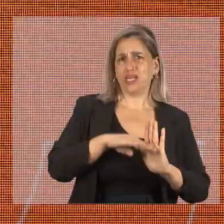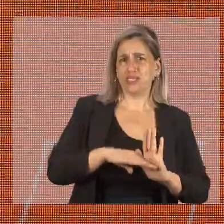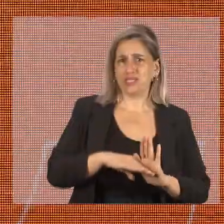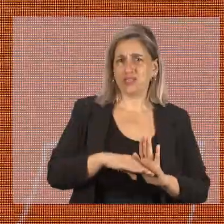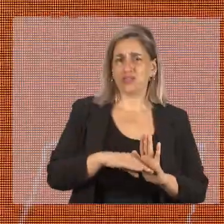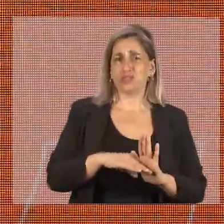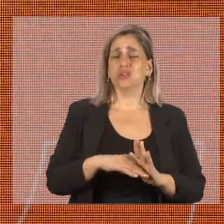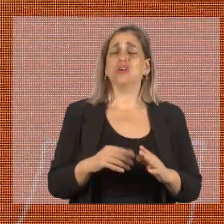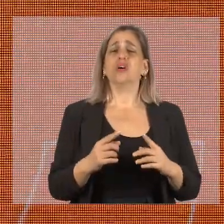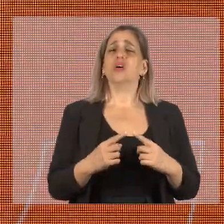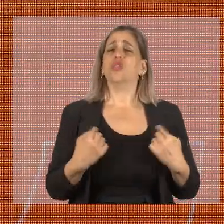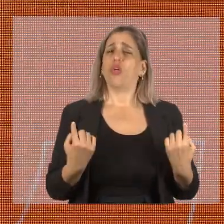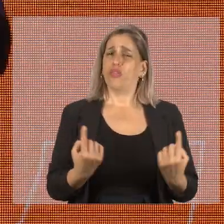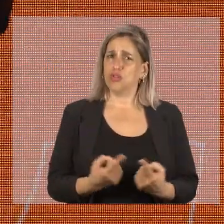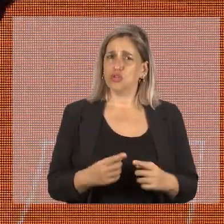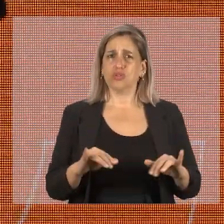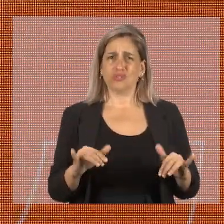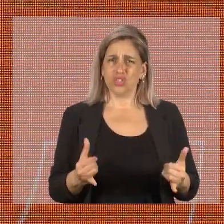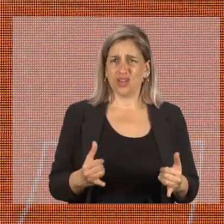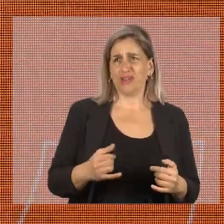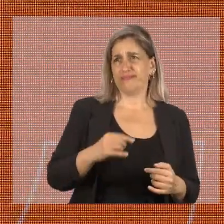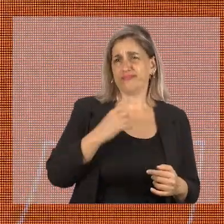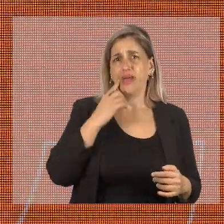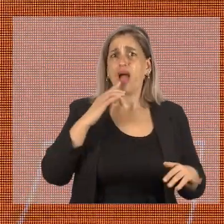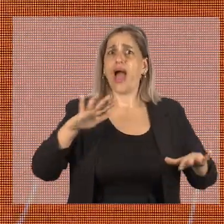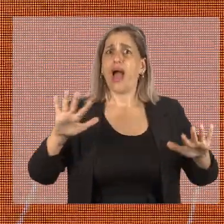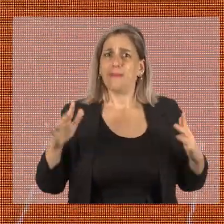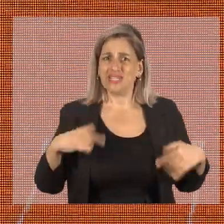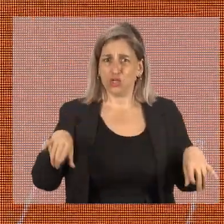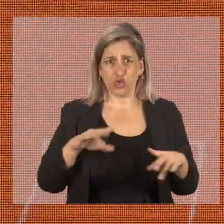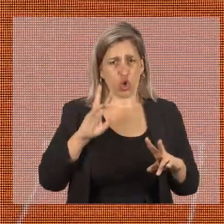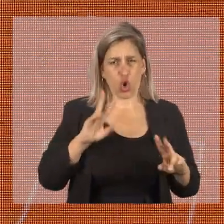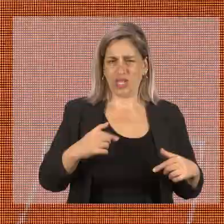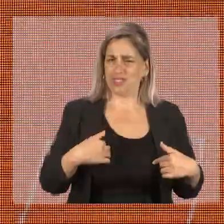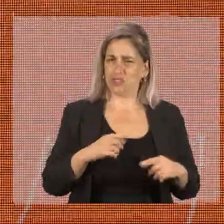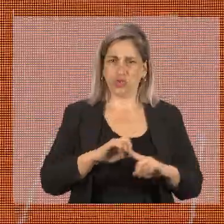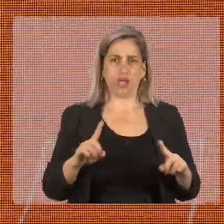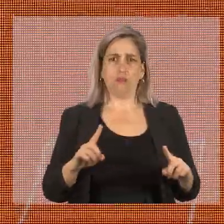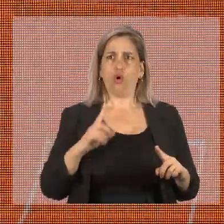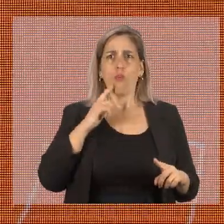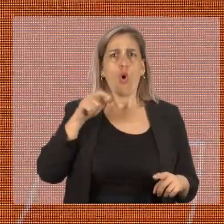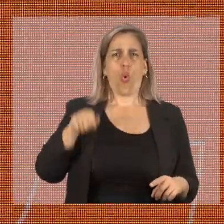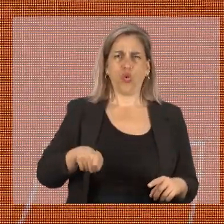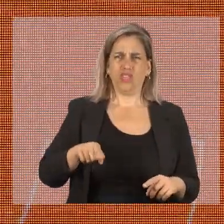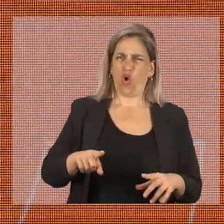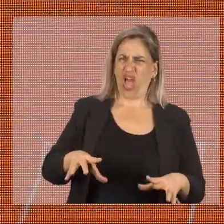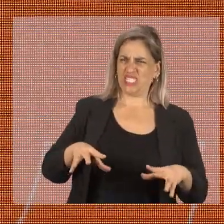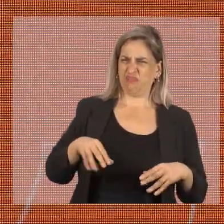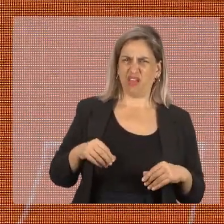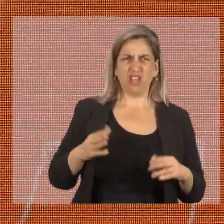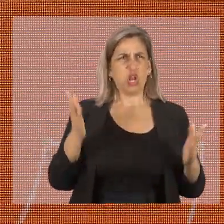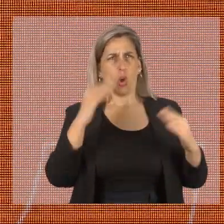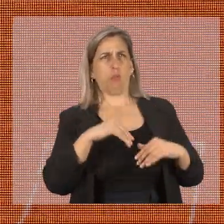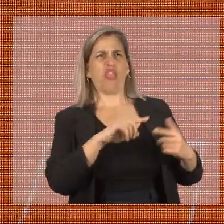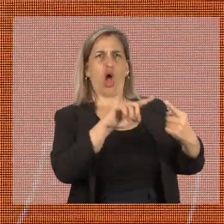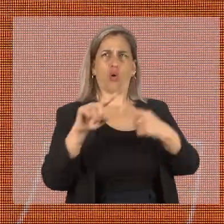requisitos, donde ya ha habido waiver supuestos, porque de nuestro punto de vista no es jurídicamente aceptable que no